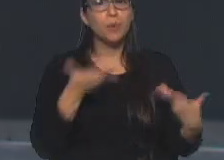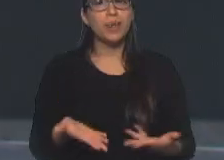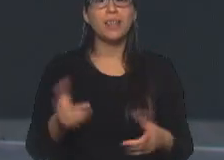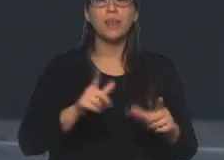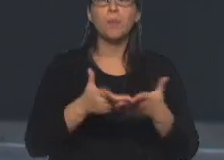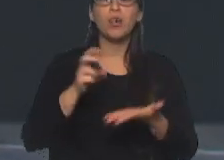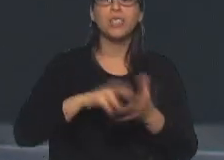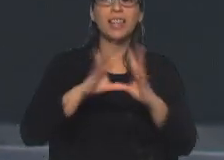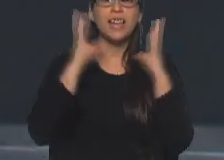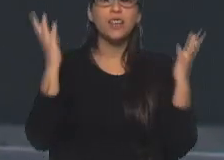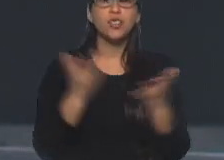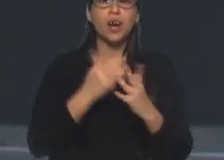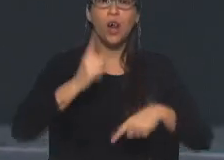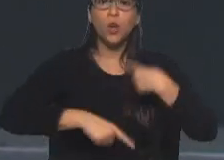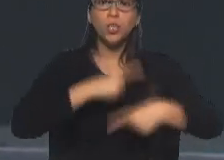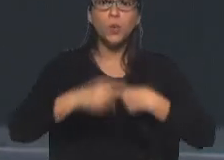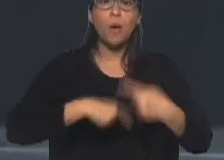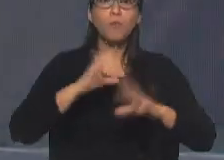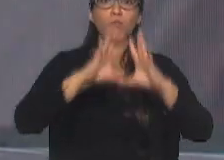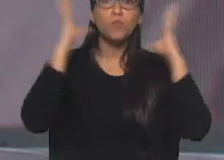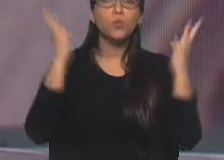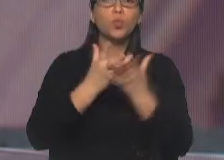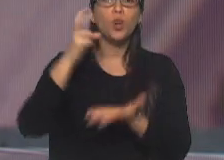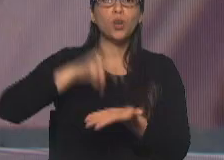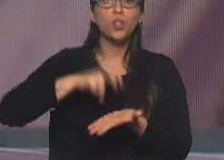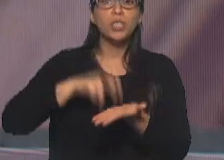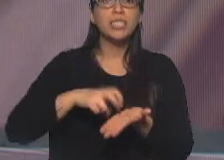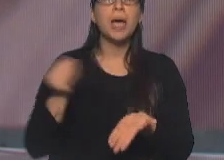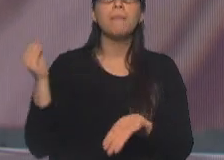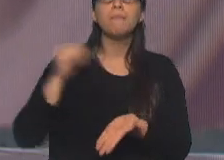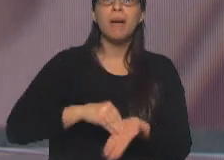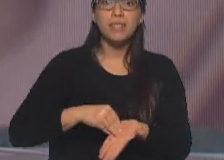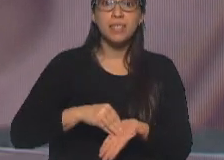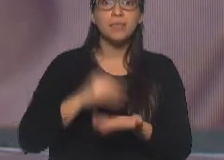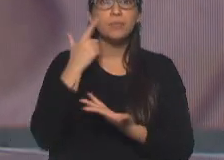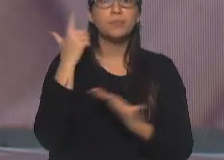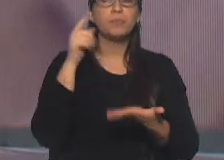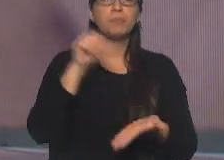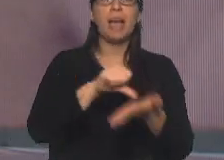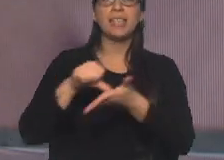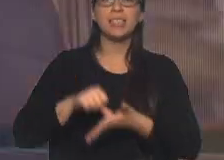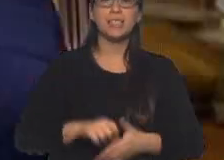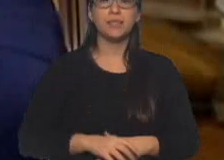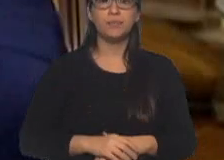Noticias Internacional. Seguimos ahora recorriendo el mundo. Más noticias de estos países. A ver.